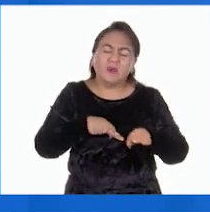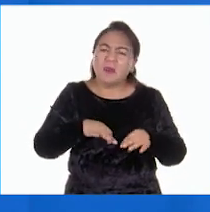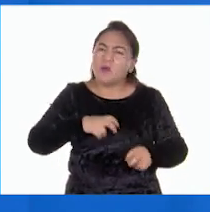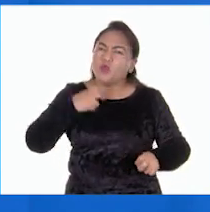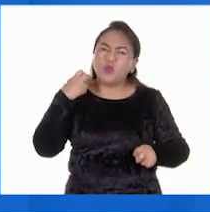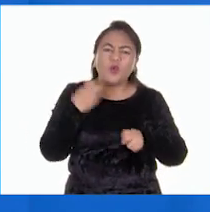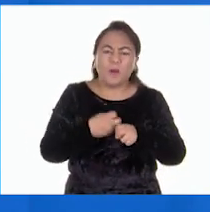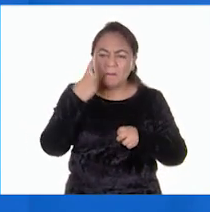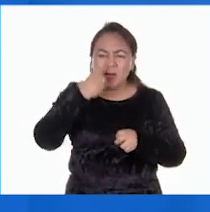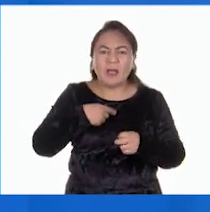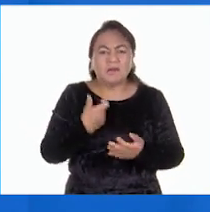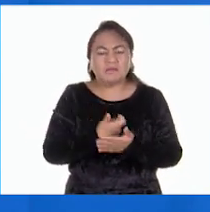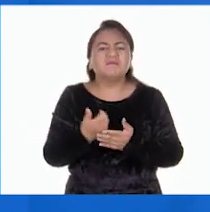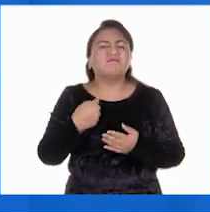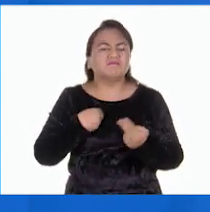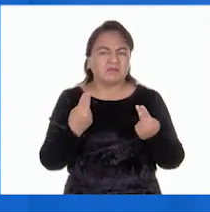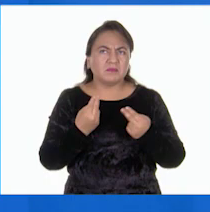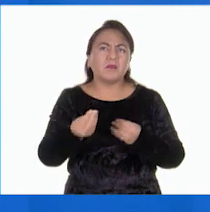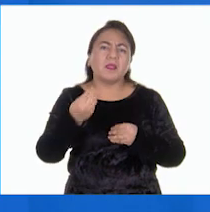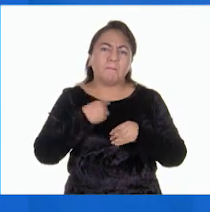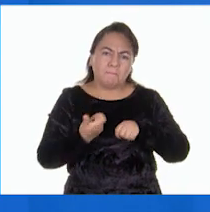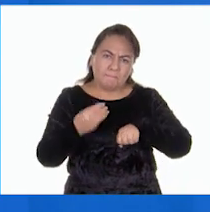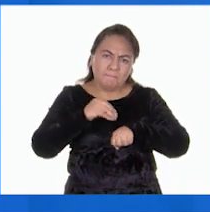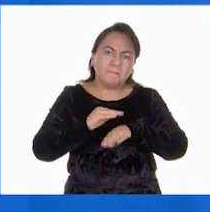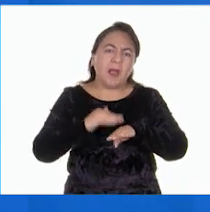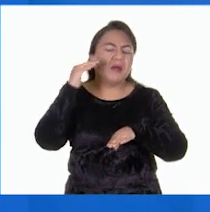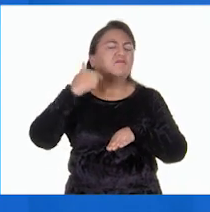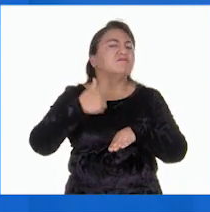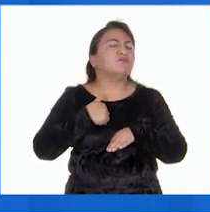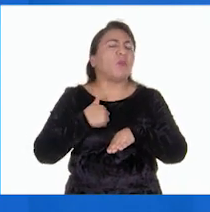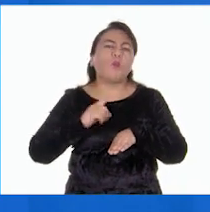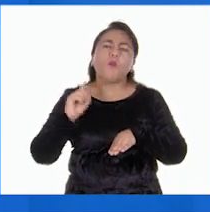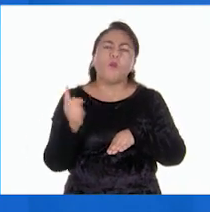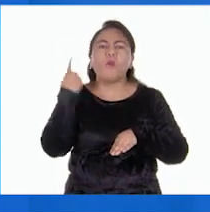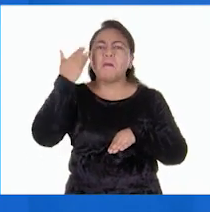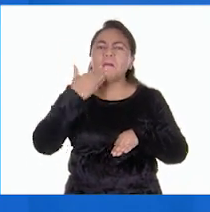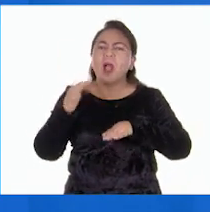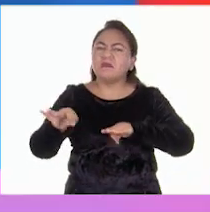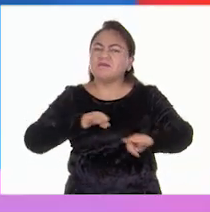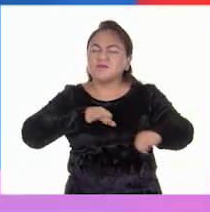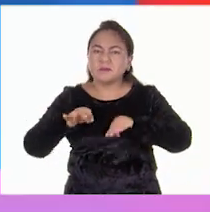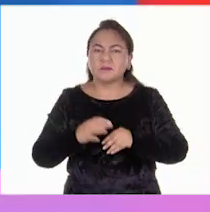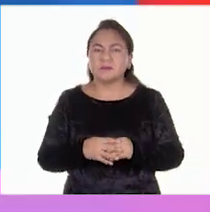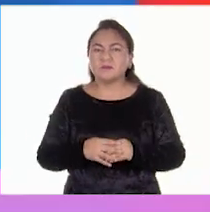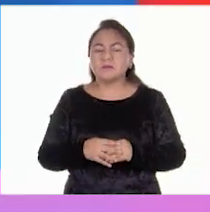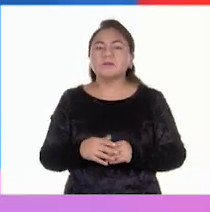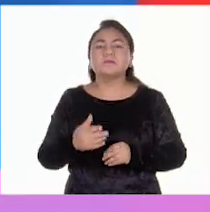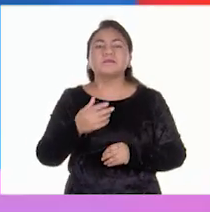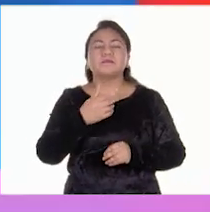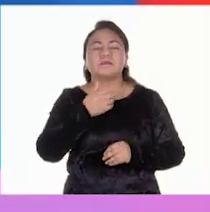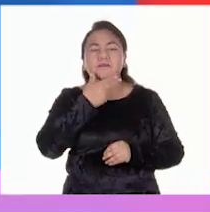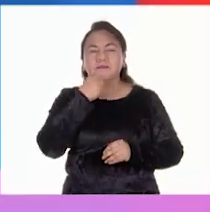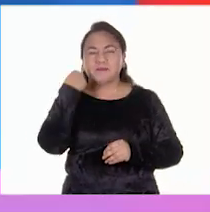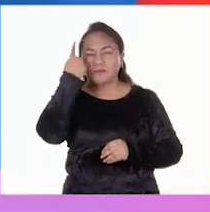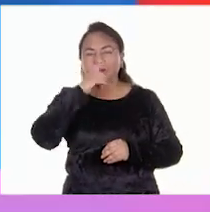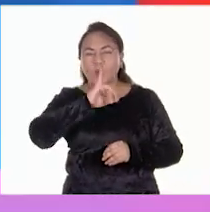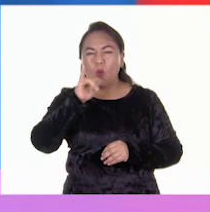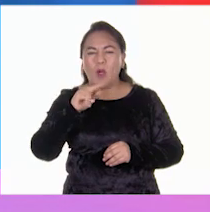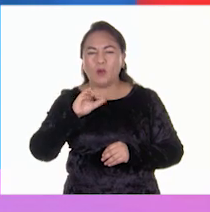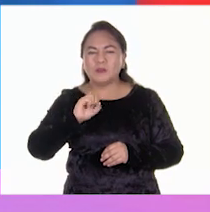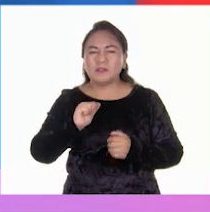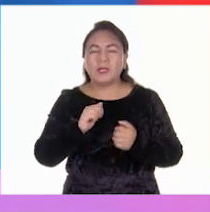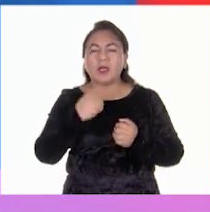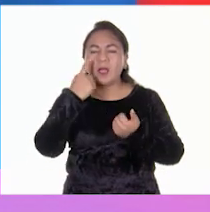sustento. Considero que me merezco un aumento. Soy su mejor empleado. El rostro del señor Juan José